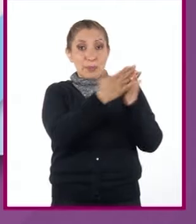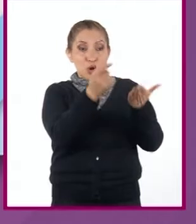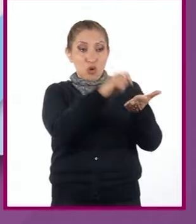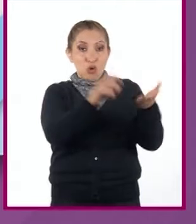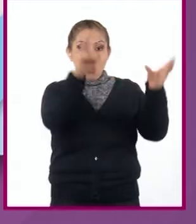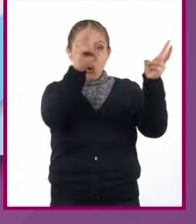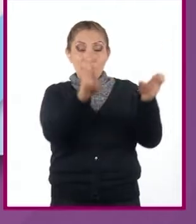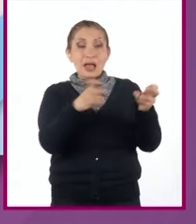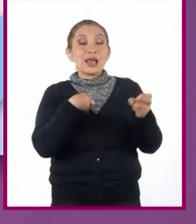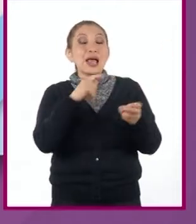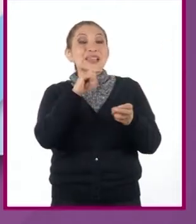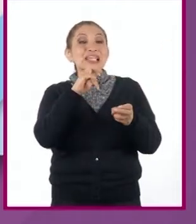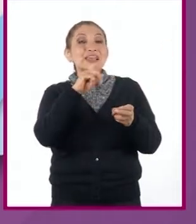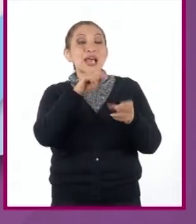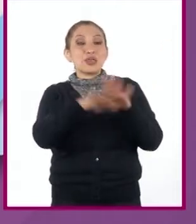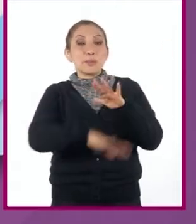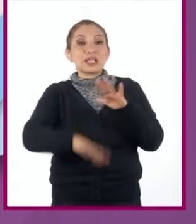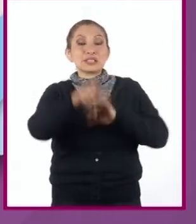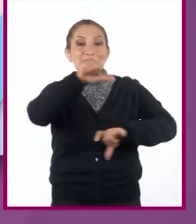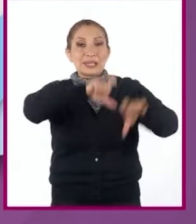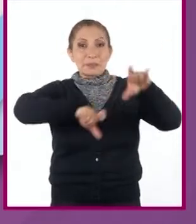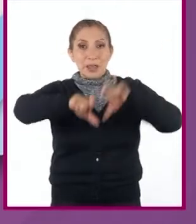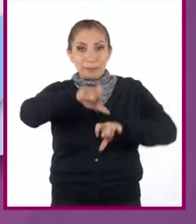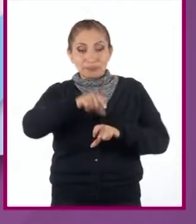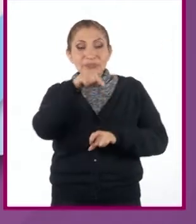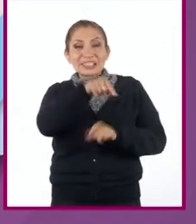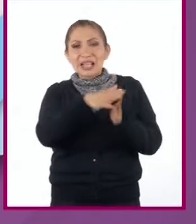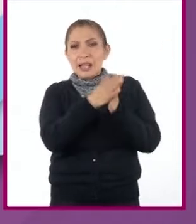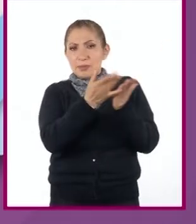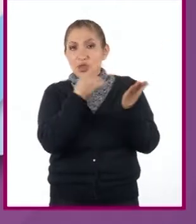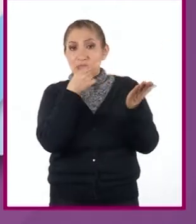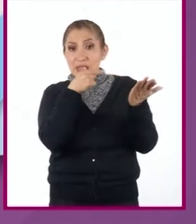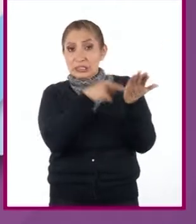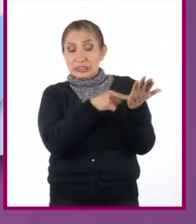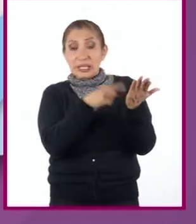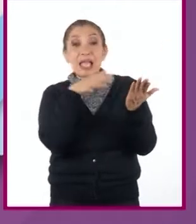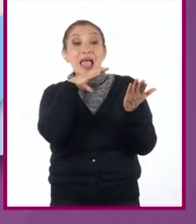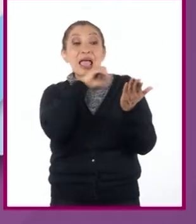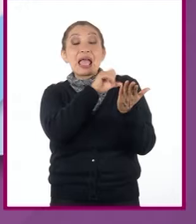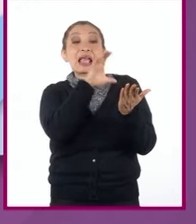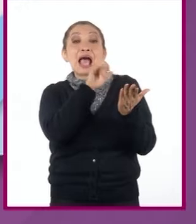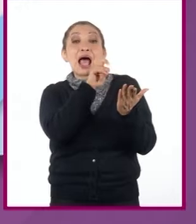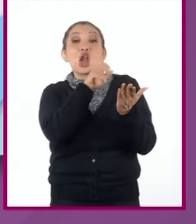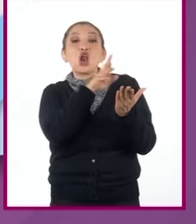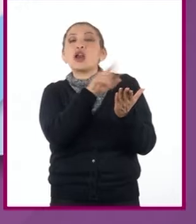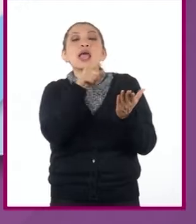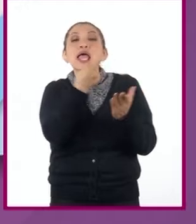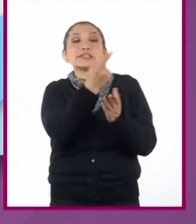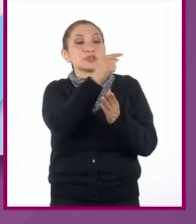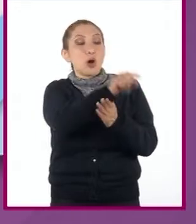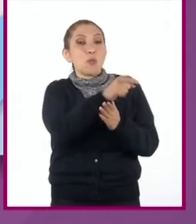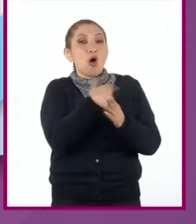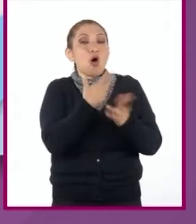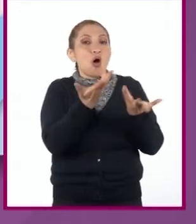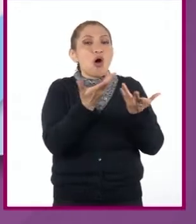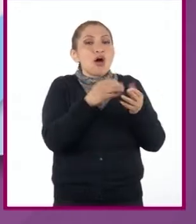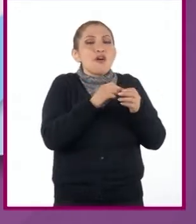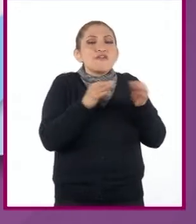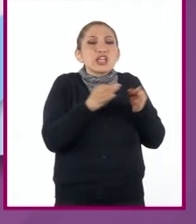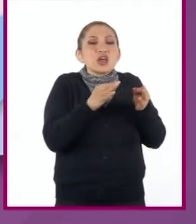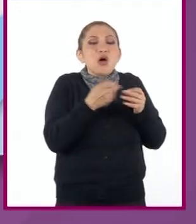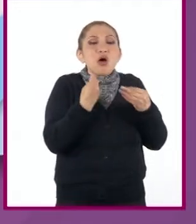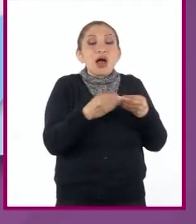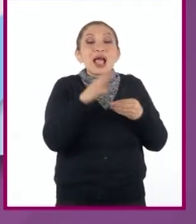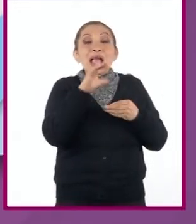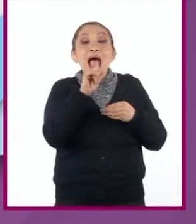titulado Tratado Elemental de la Química. En esta obra mencionó que el calor era producto de un fluido elástico, al que